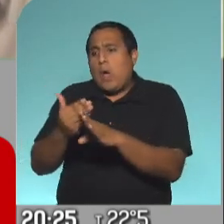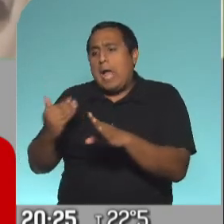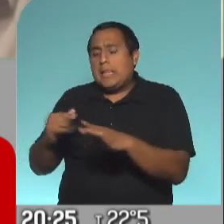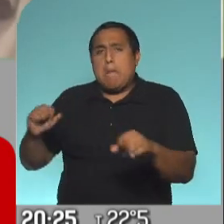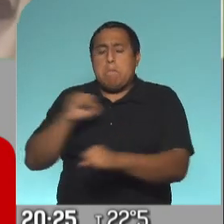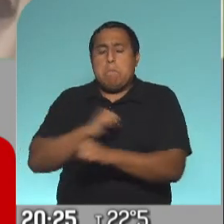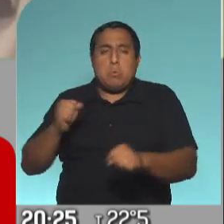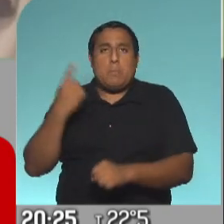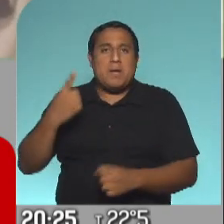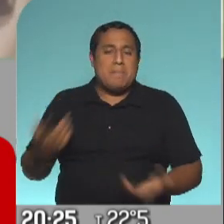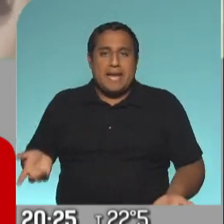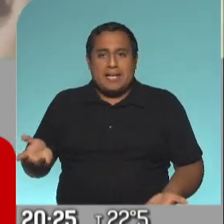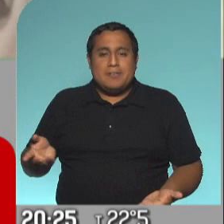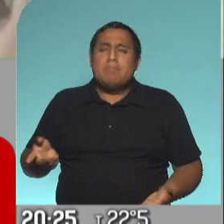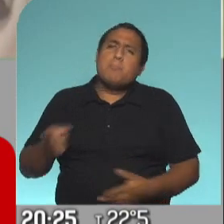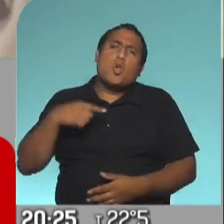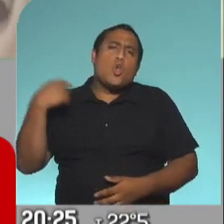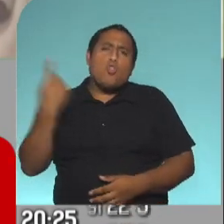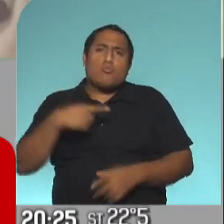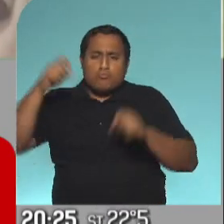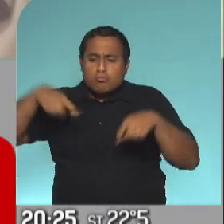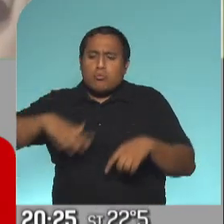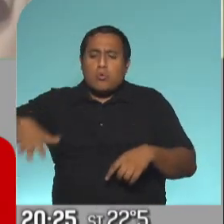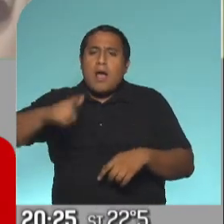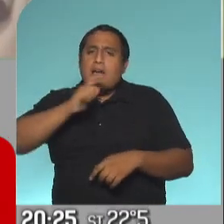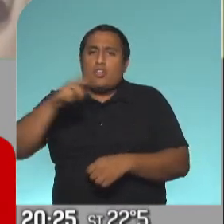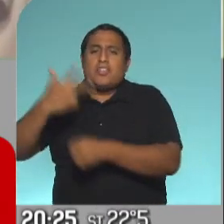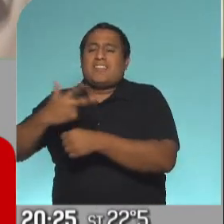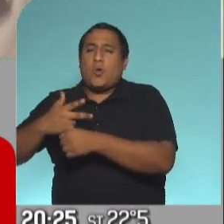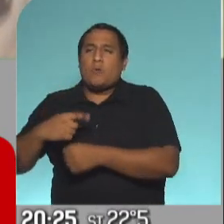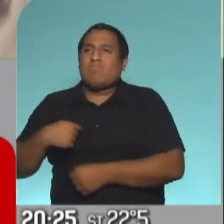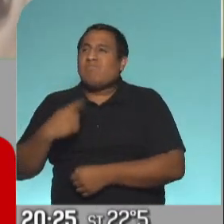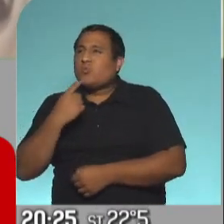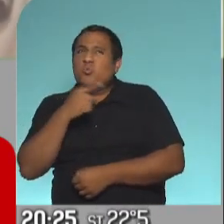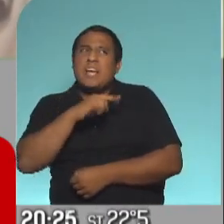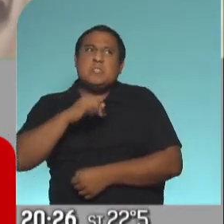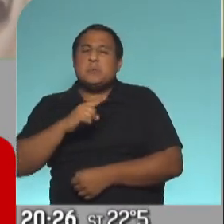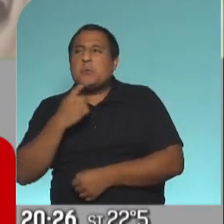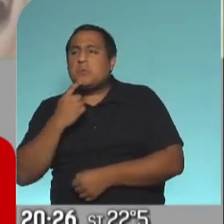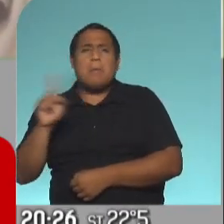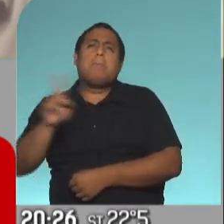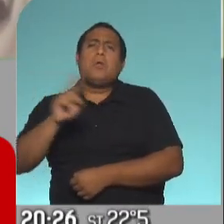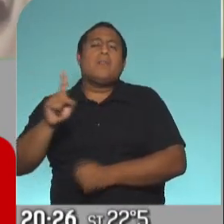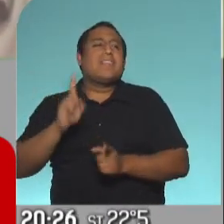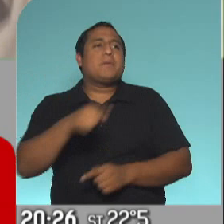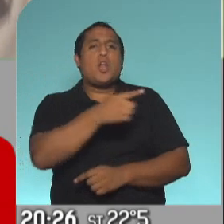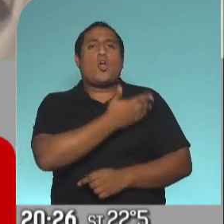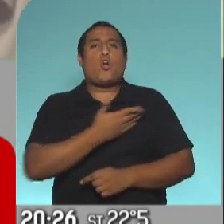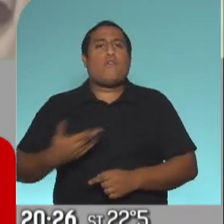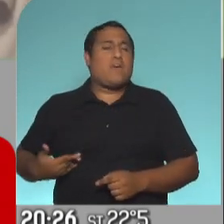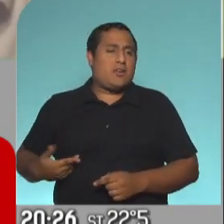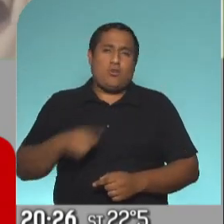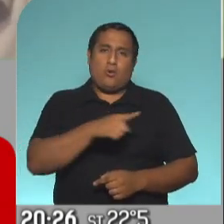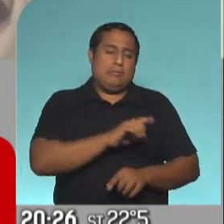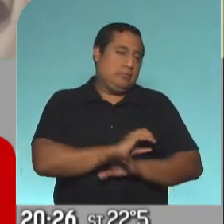que nosotros los riotercerenses no tenemos ninguna duda al respecto, además de que el legado de su gobierno es un legado nefasto,